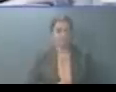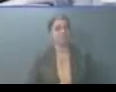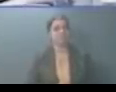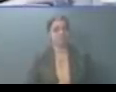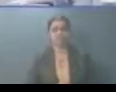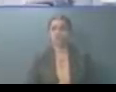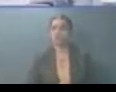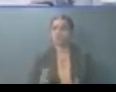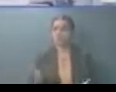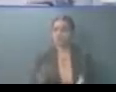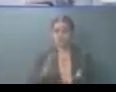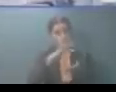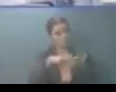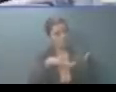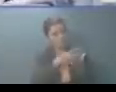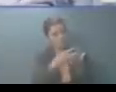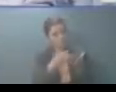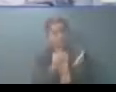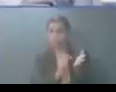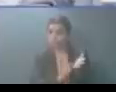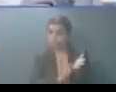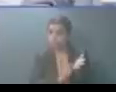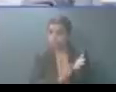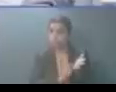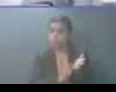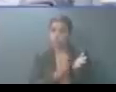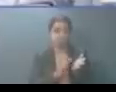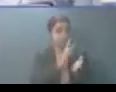información que ustedes están dando aquí. Pues resulta que ajustados son